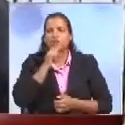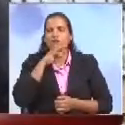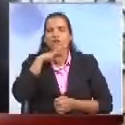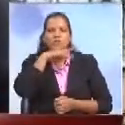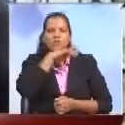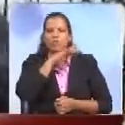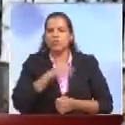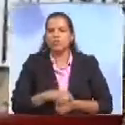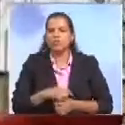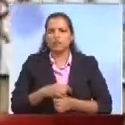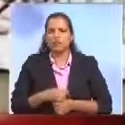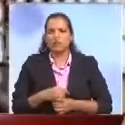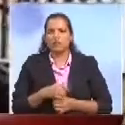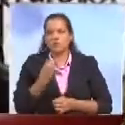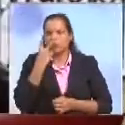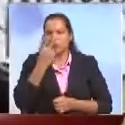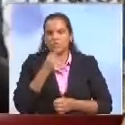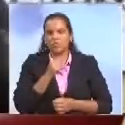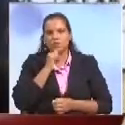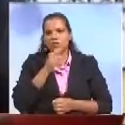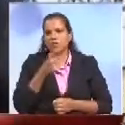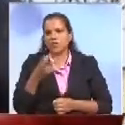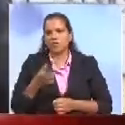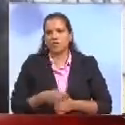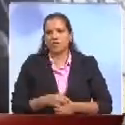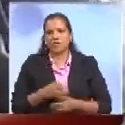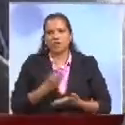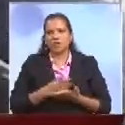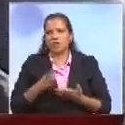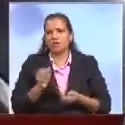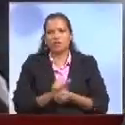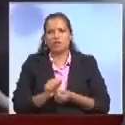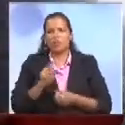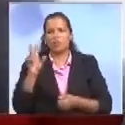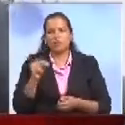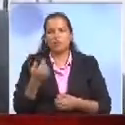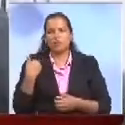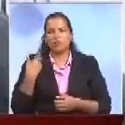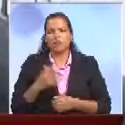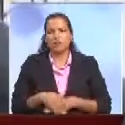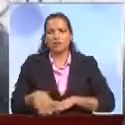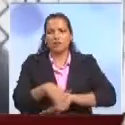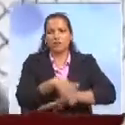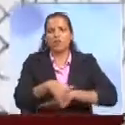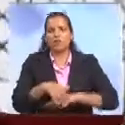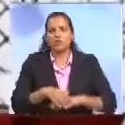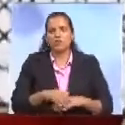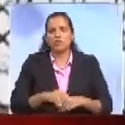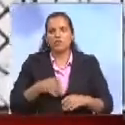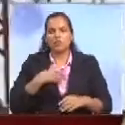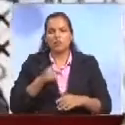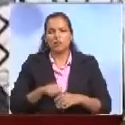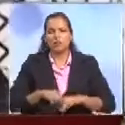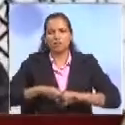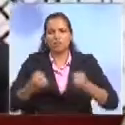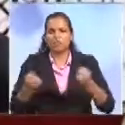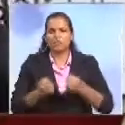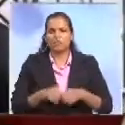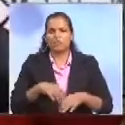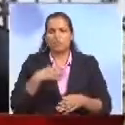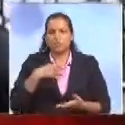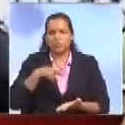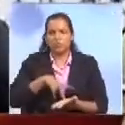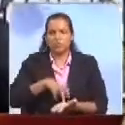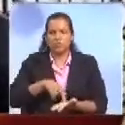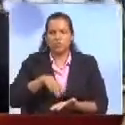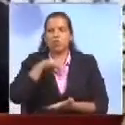Sucia, que sale hasta da pena cogerla ni para un plato sirve. Otra, las calles están totalmente abandonadas, uno pisa